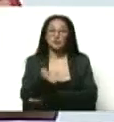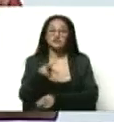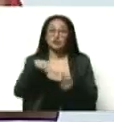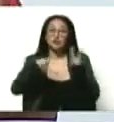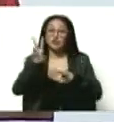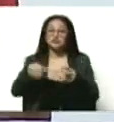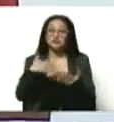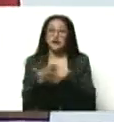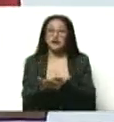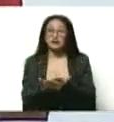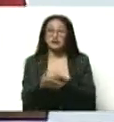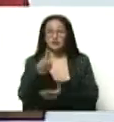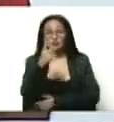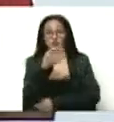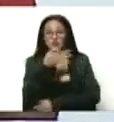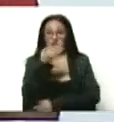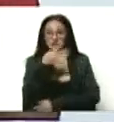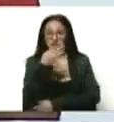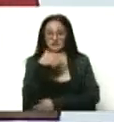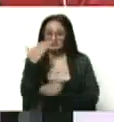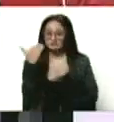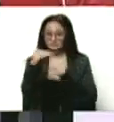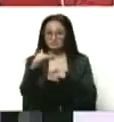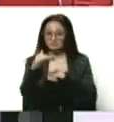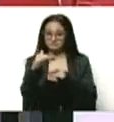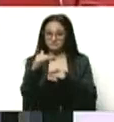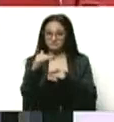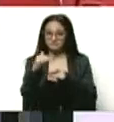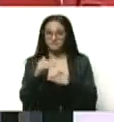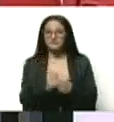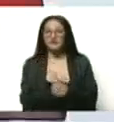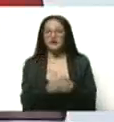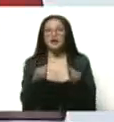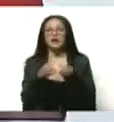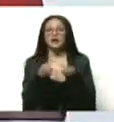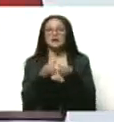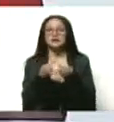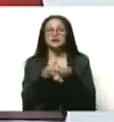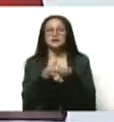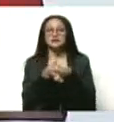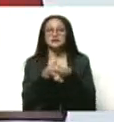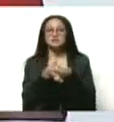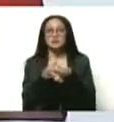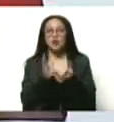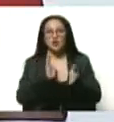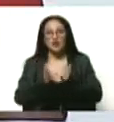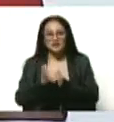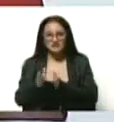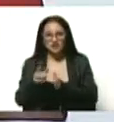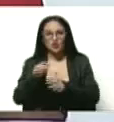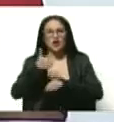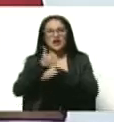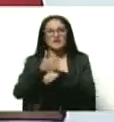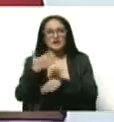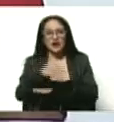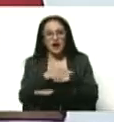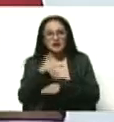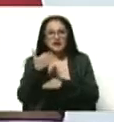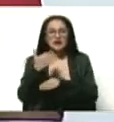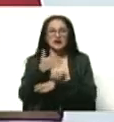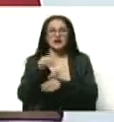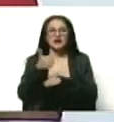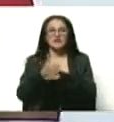12 y 1. El equipo organizador conformado por propulsores, jefe y jefa de calle, jefe y jefe de comunidad,